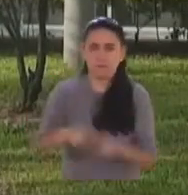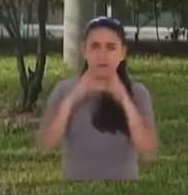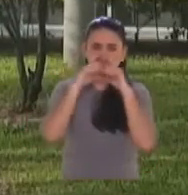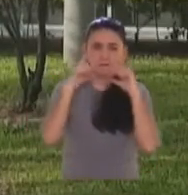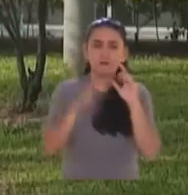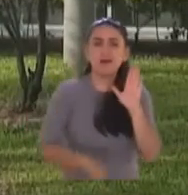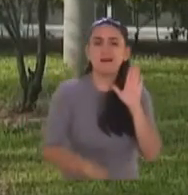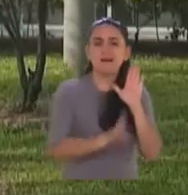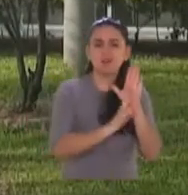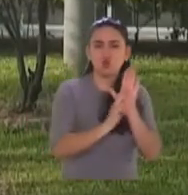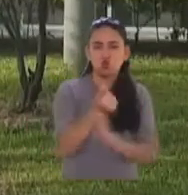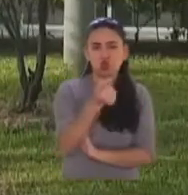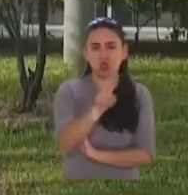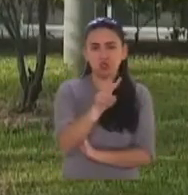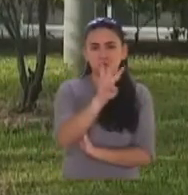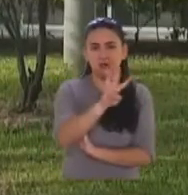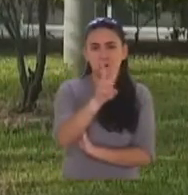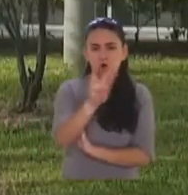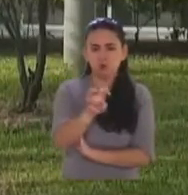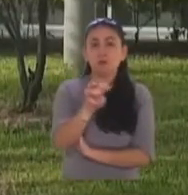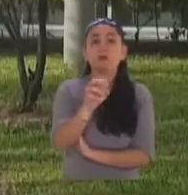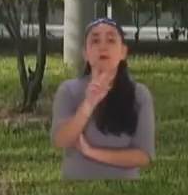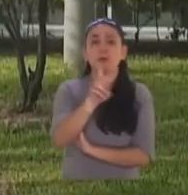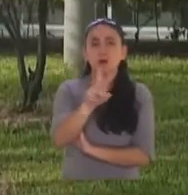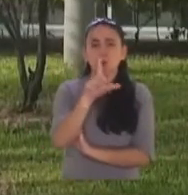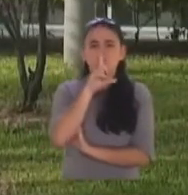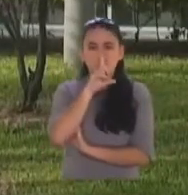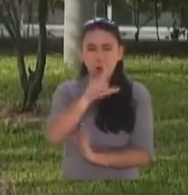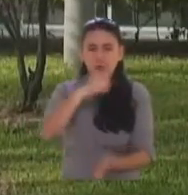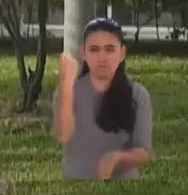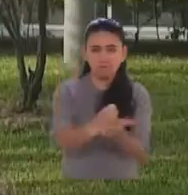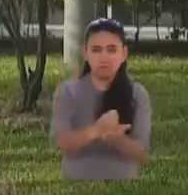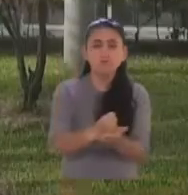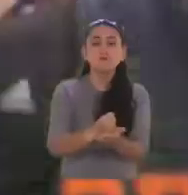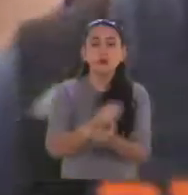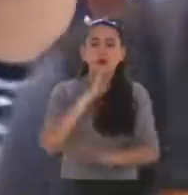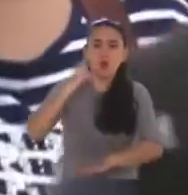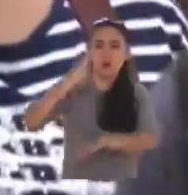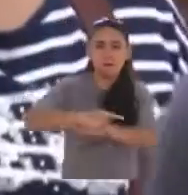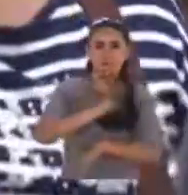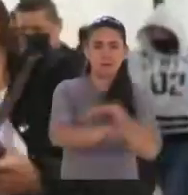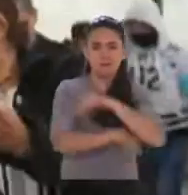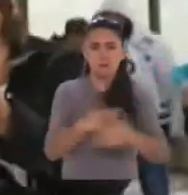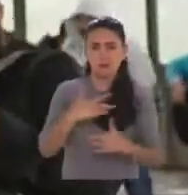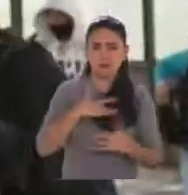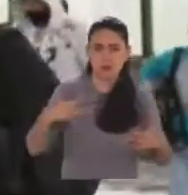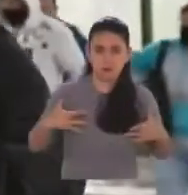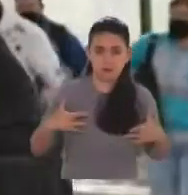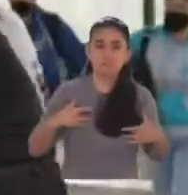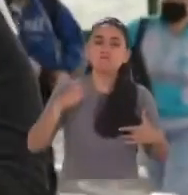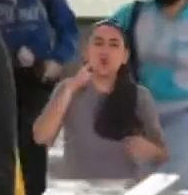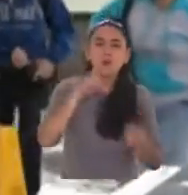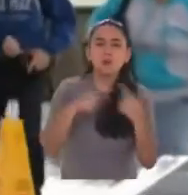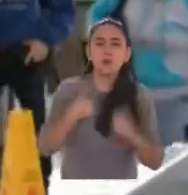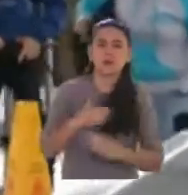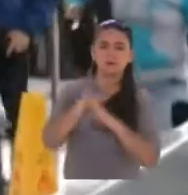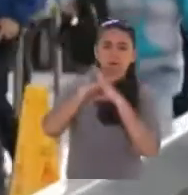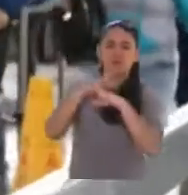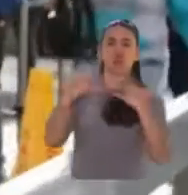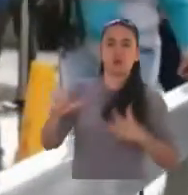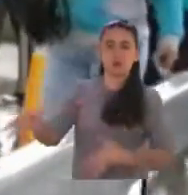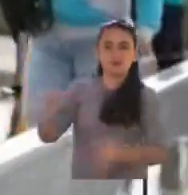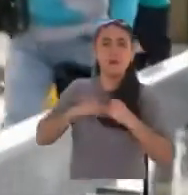resolución 1238 del 21 de julio del Ministerio de Salud, la cual busca prevenir el contagio de